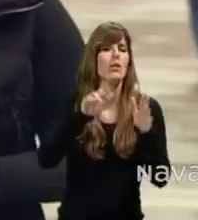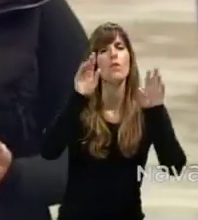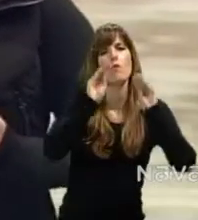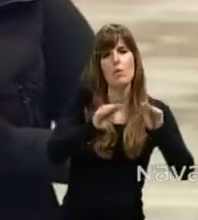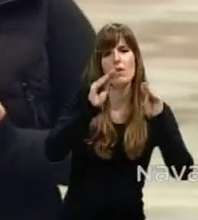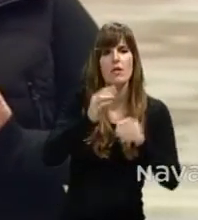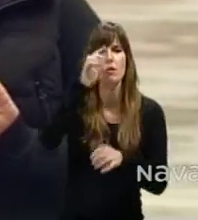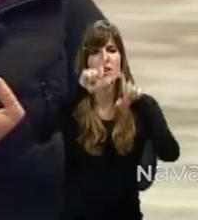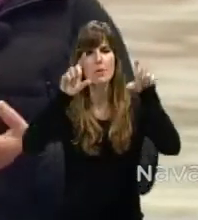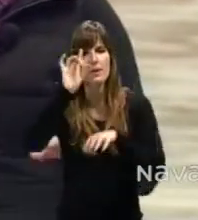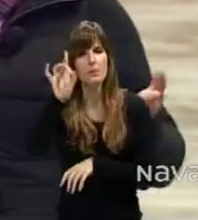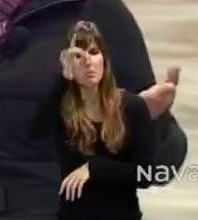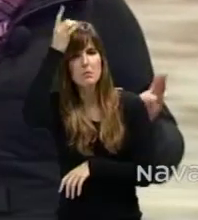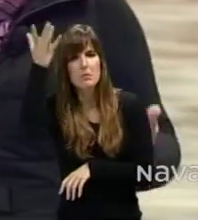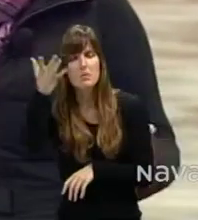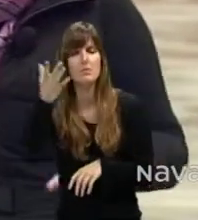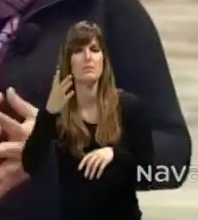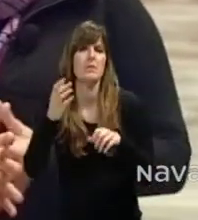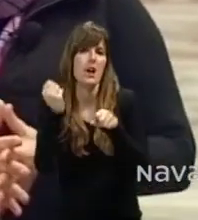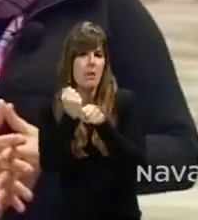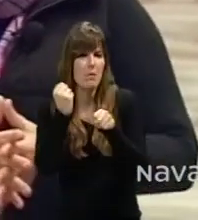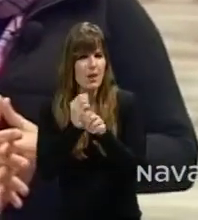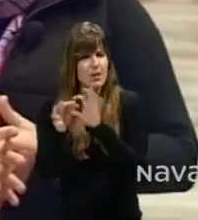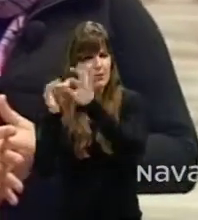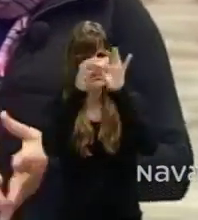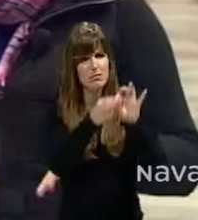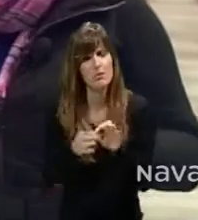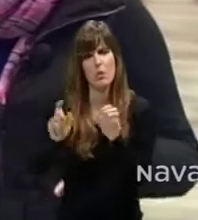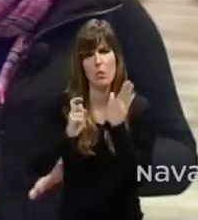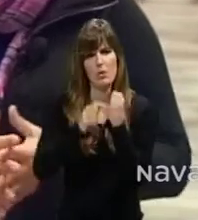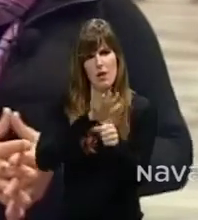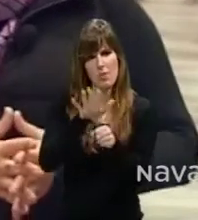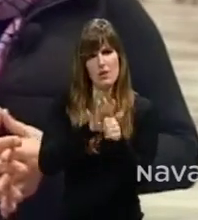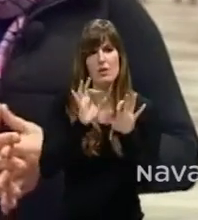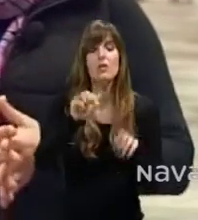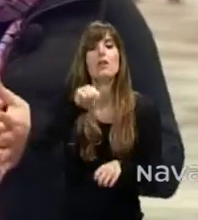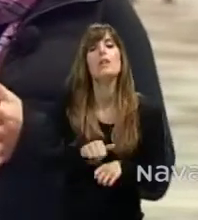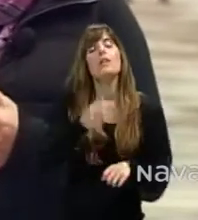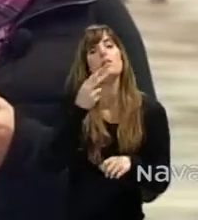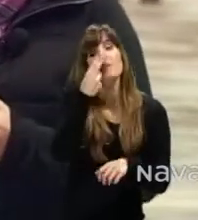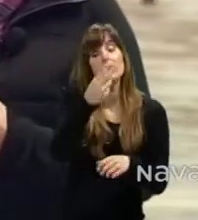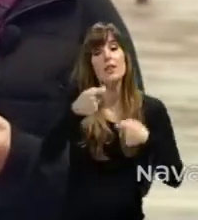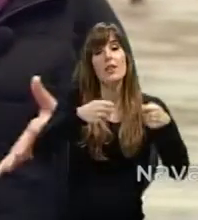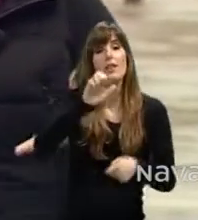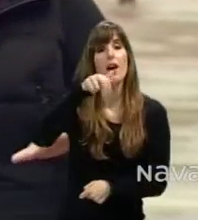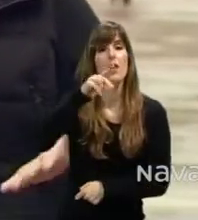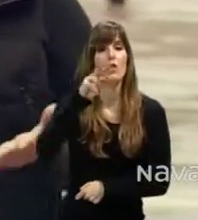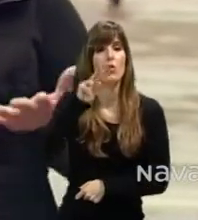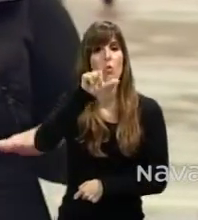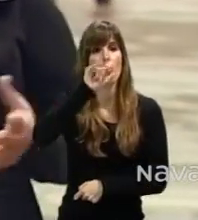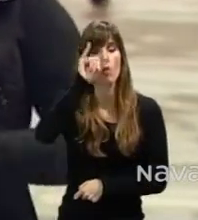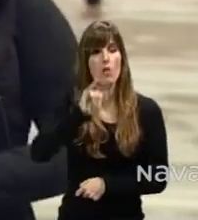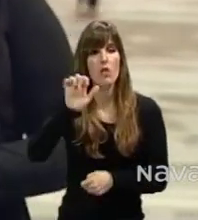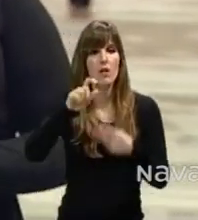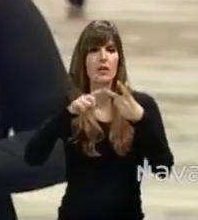emprendimiento, las empresas o el empleo. Hoy hablaremos de Endulce, visitaremos CTL y además conoceremos